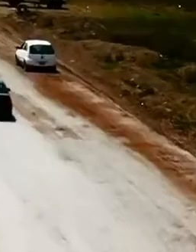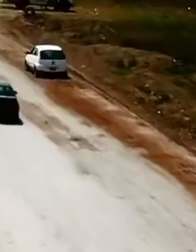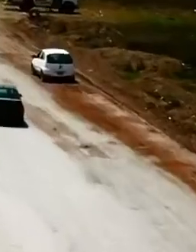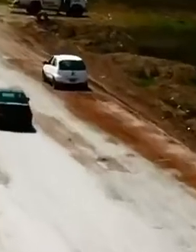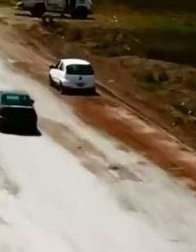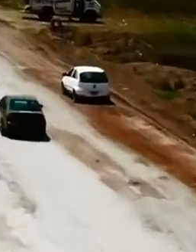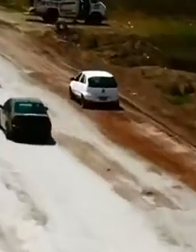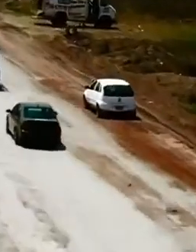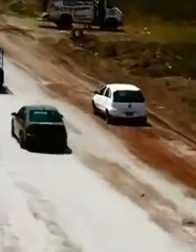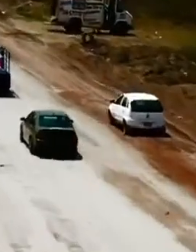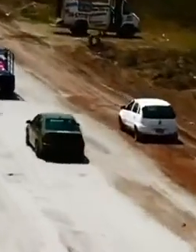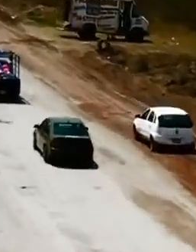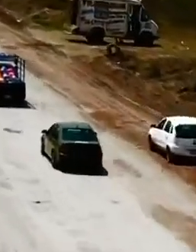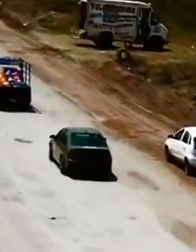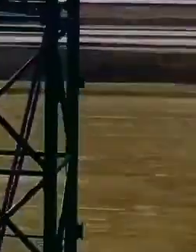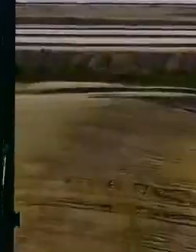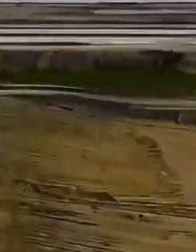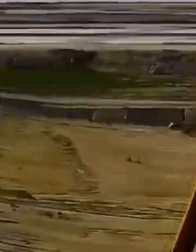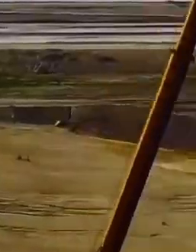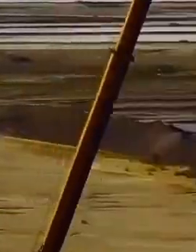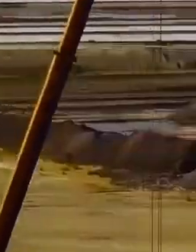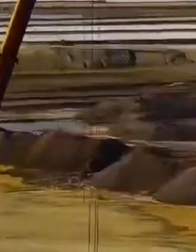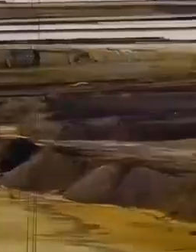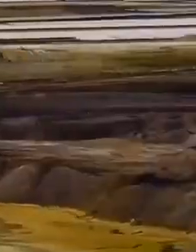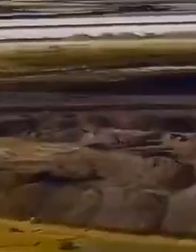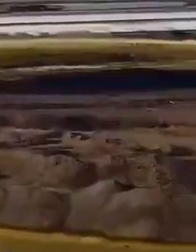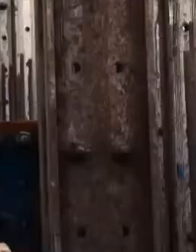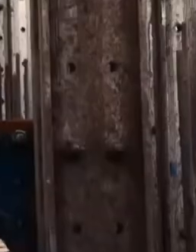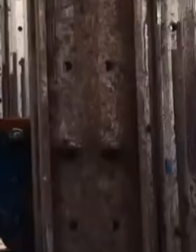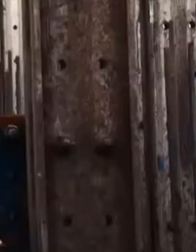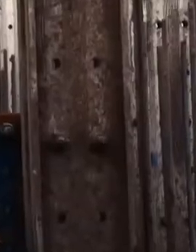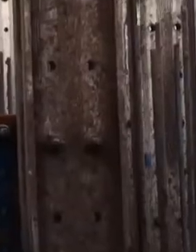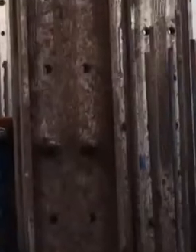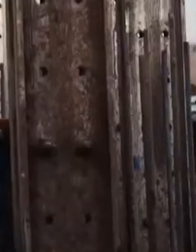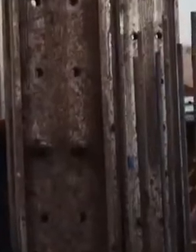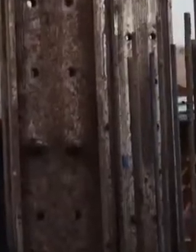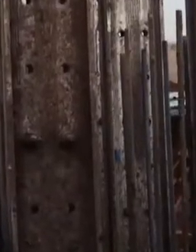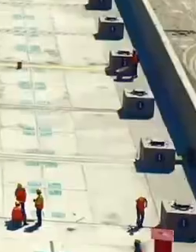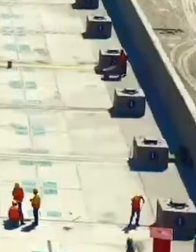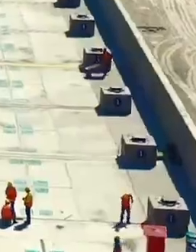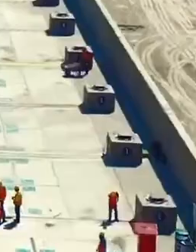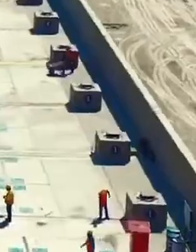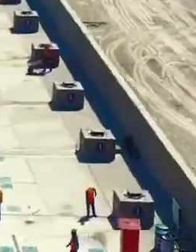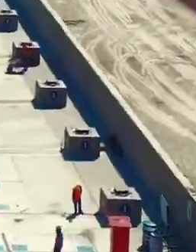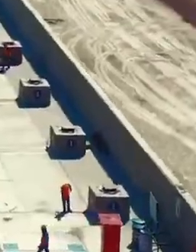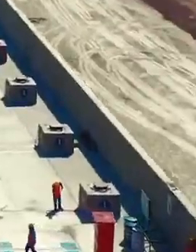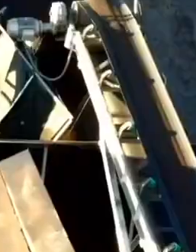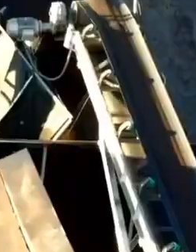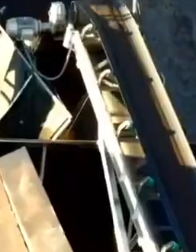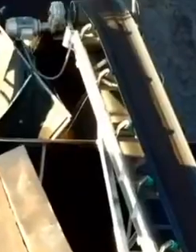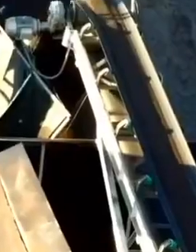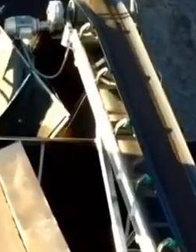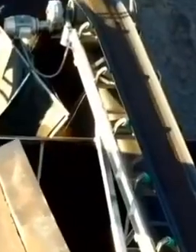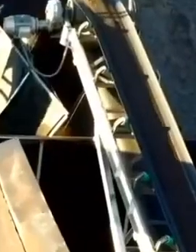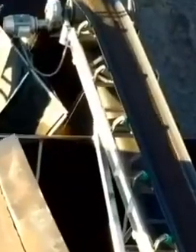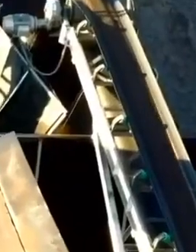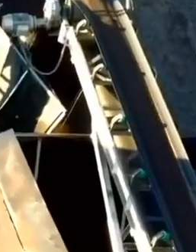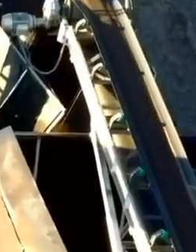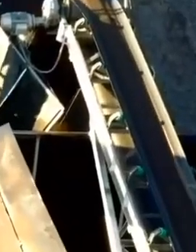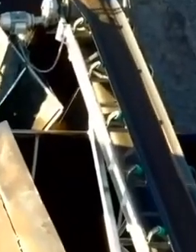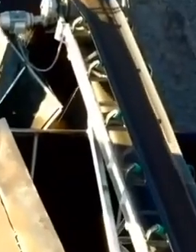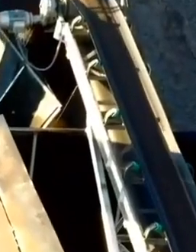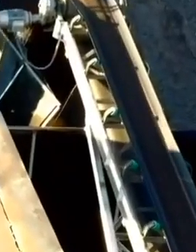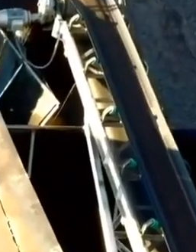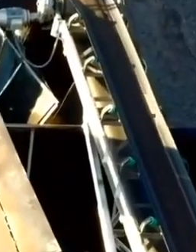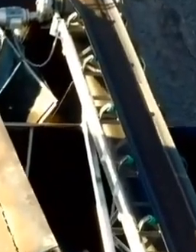de materiales pétreos y empleado más de 120.560 toneladas de acero, así como más de 1.100 unidades de